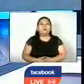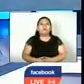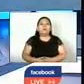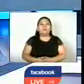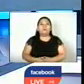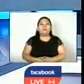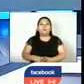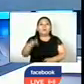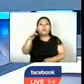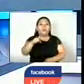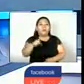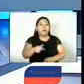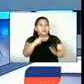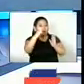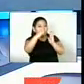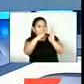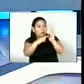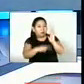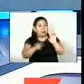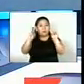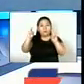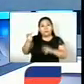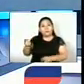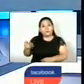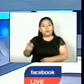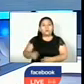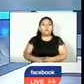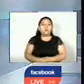Es momento de que revisemos algunos hechos económicos.